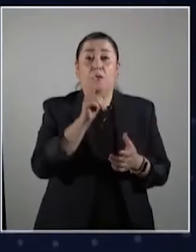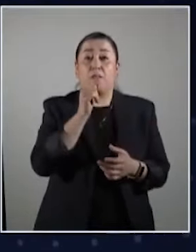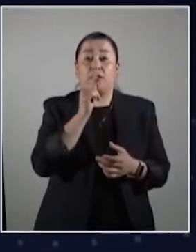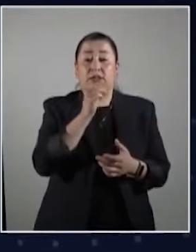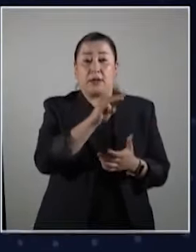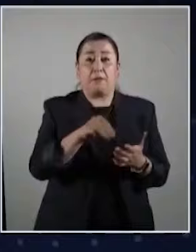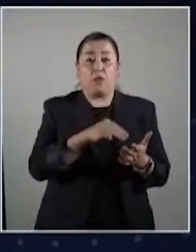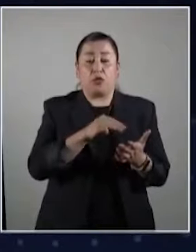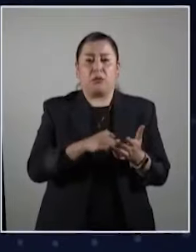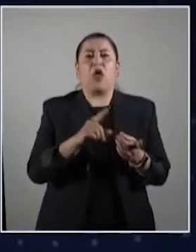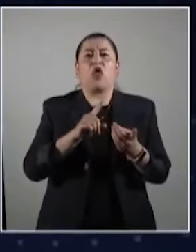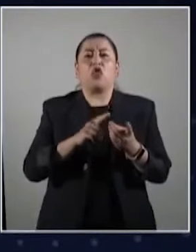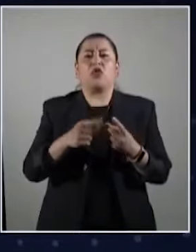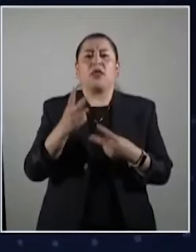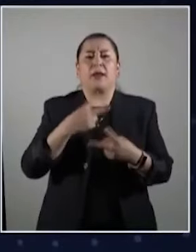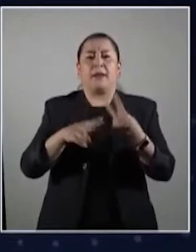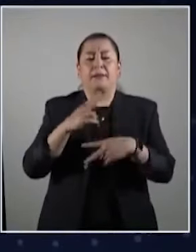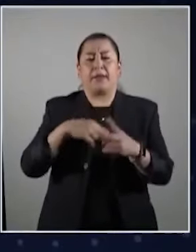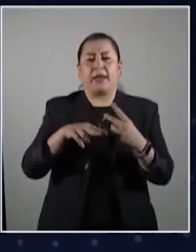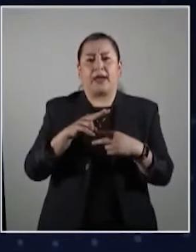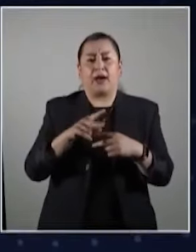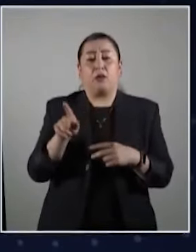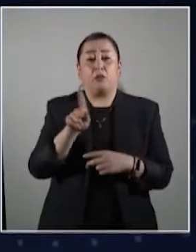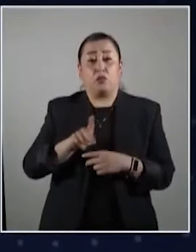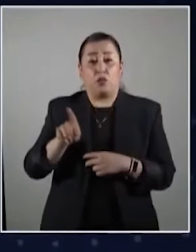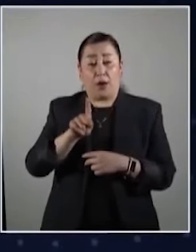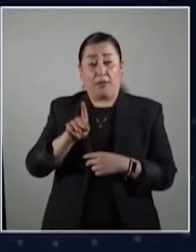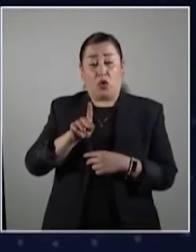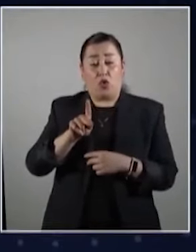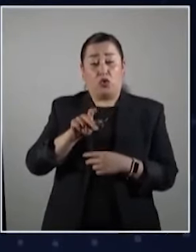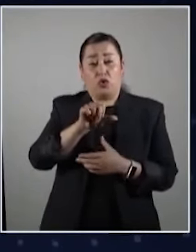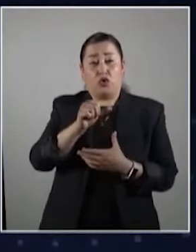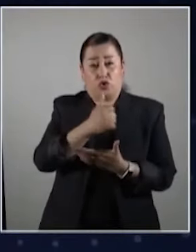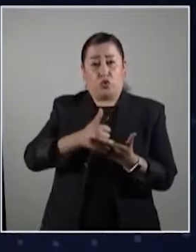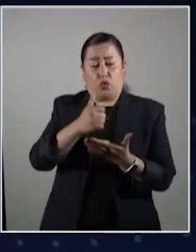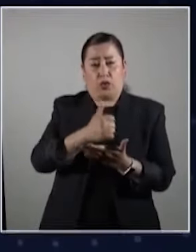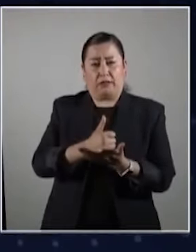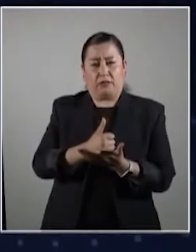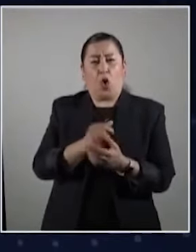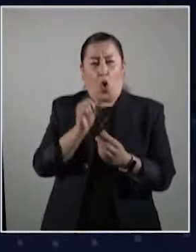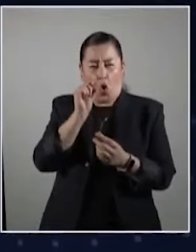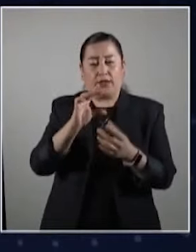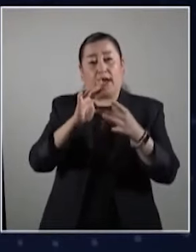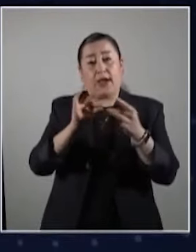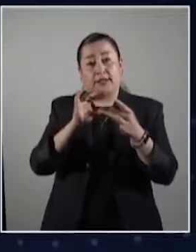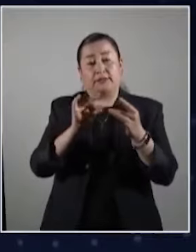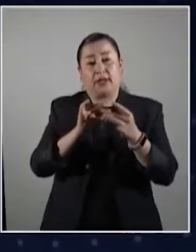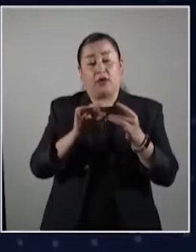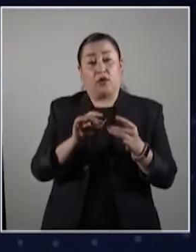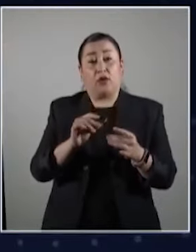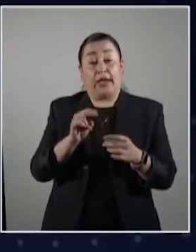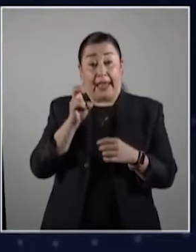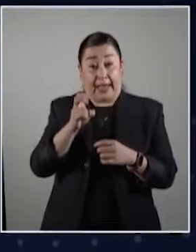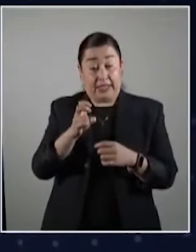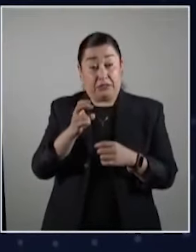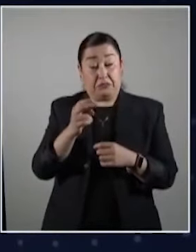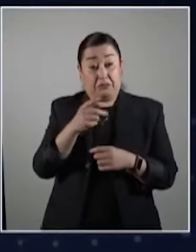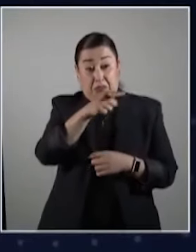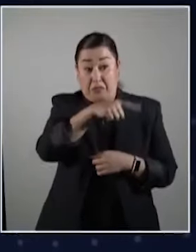precisamente de los ingresos del primer cuadro de la ciudad y ahorita abundo en ello teniendo una una policía bien capacitada bien definidas sus